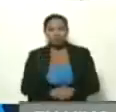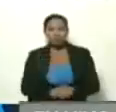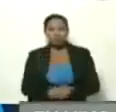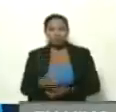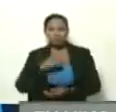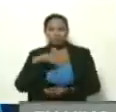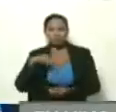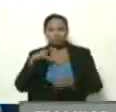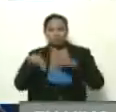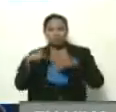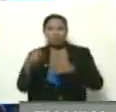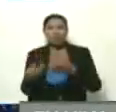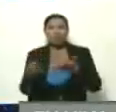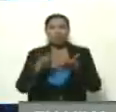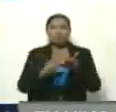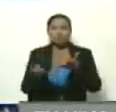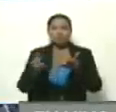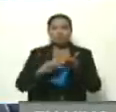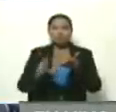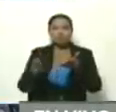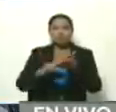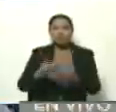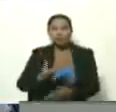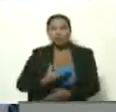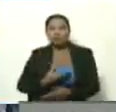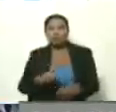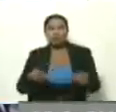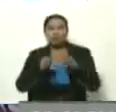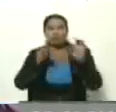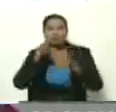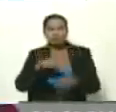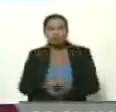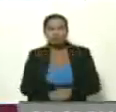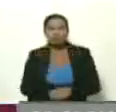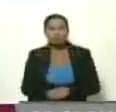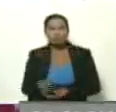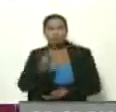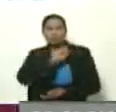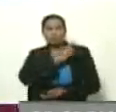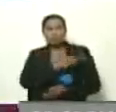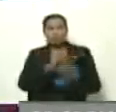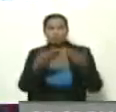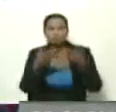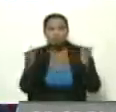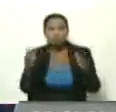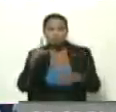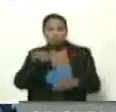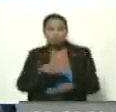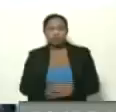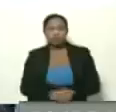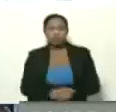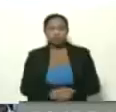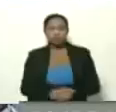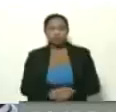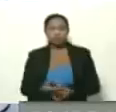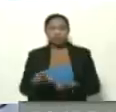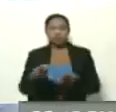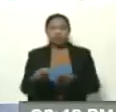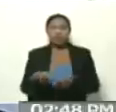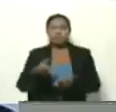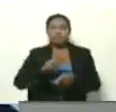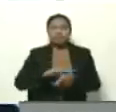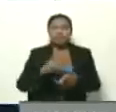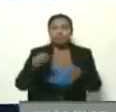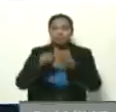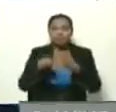nosotros repetir esto con los alcaldes, repetir esto con el Poder Popular, repetir esto con las estructuras del